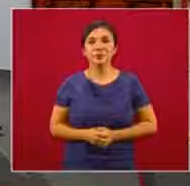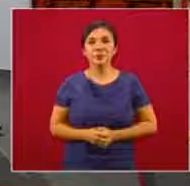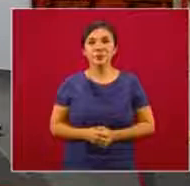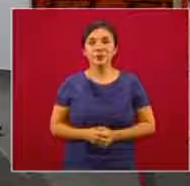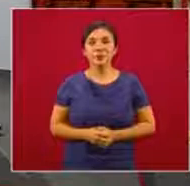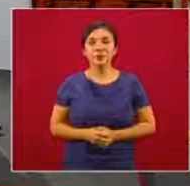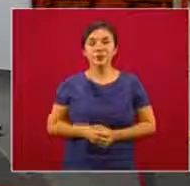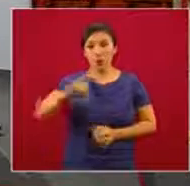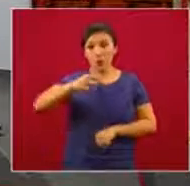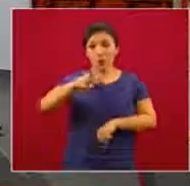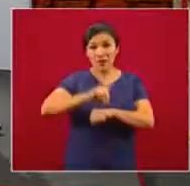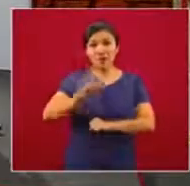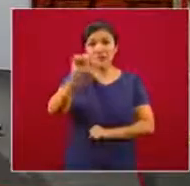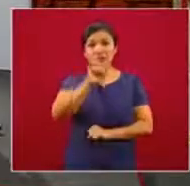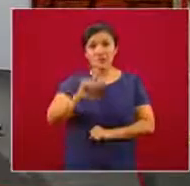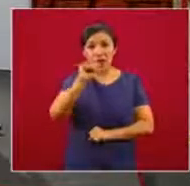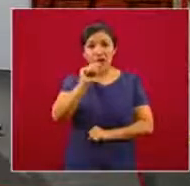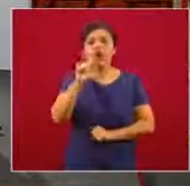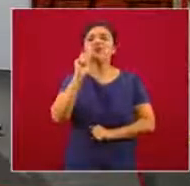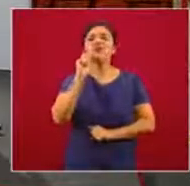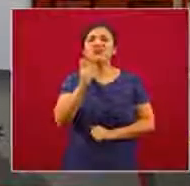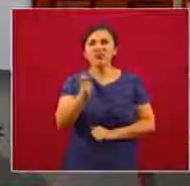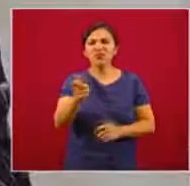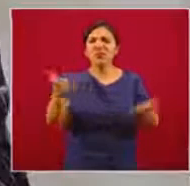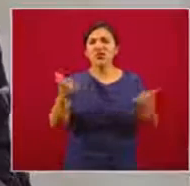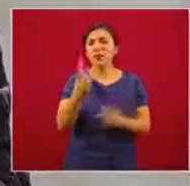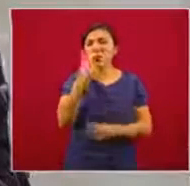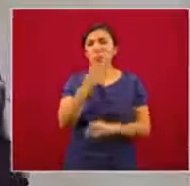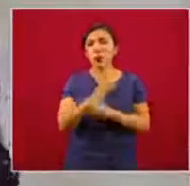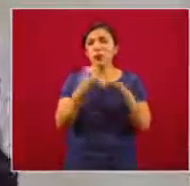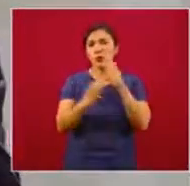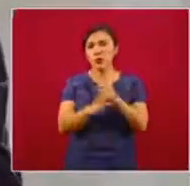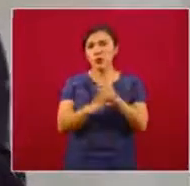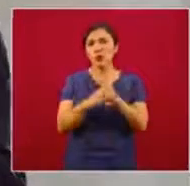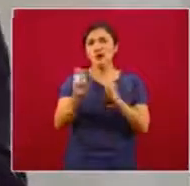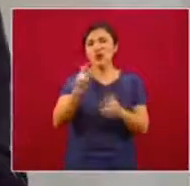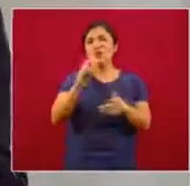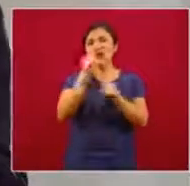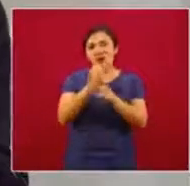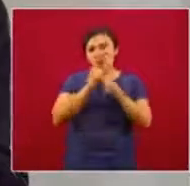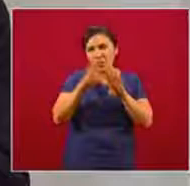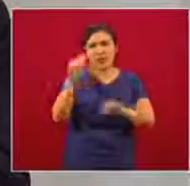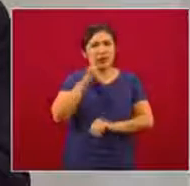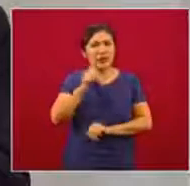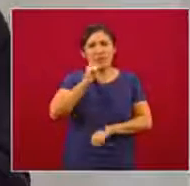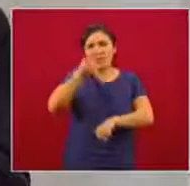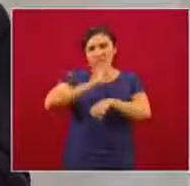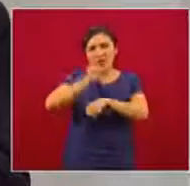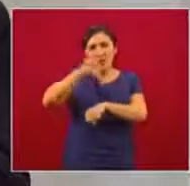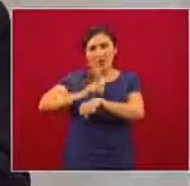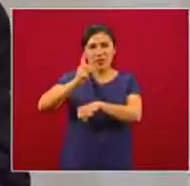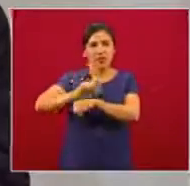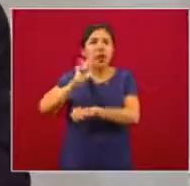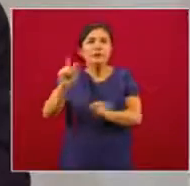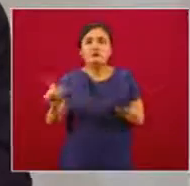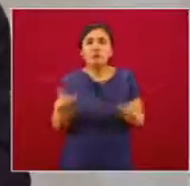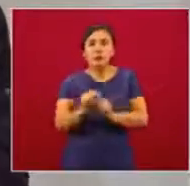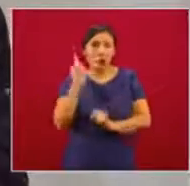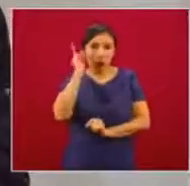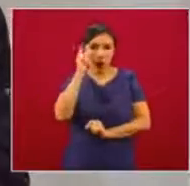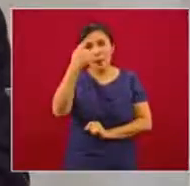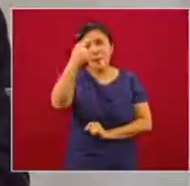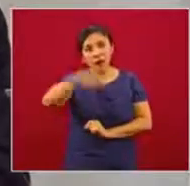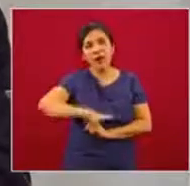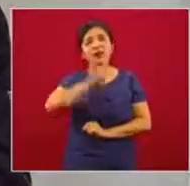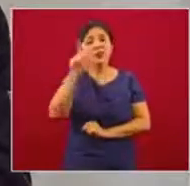En este sábado vamos a dedicarnos a dos cosas, como siempre, el informe técnico, que voy a tratar de que sea breve, para